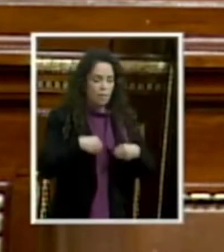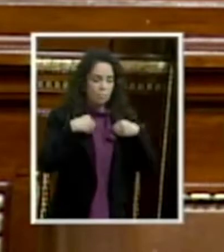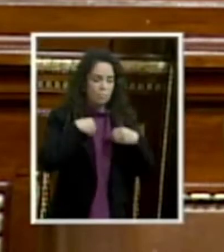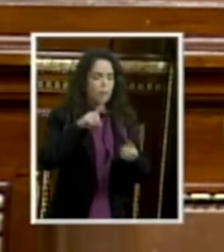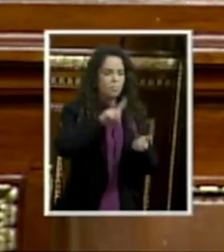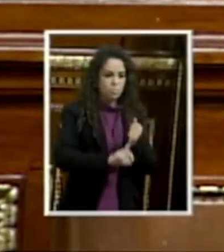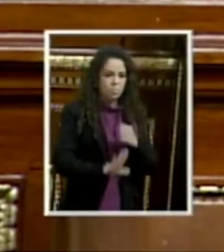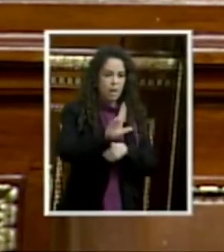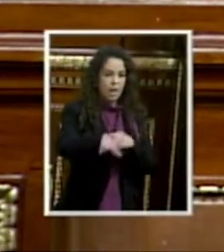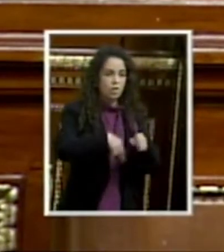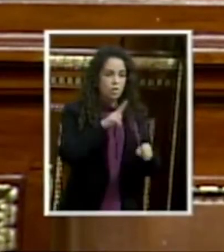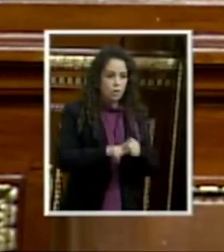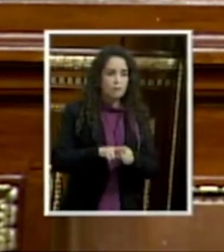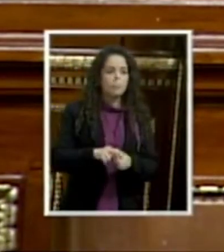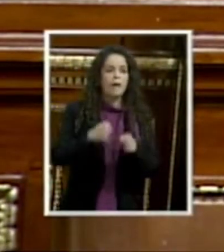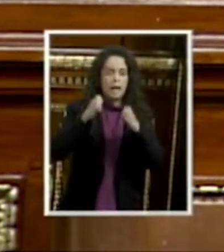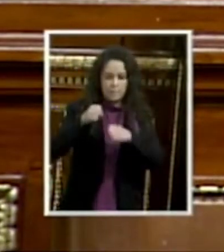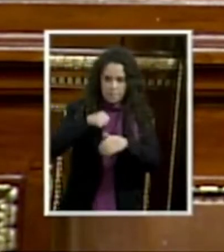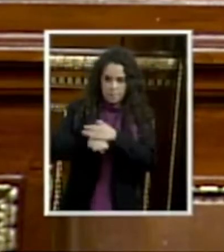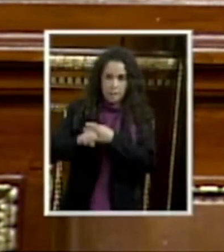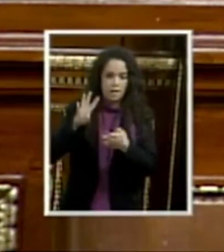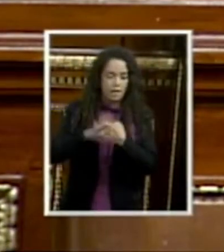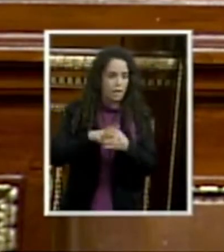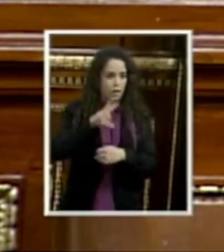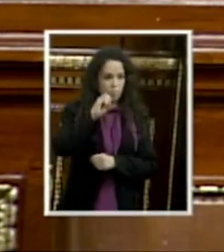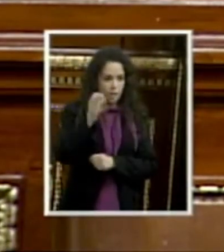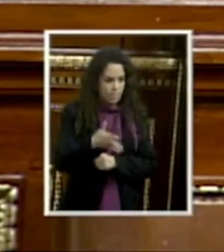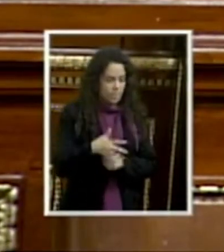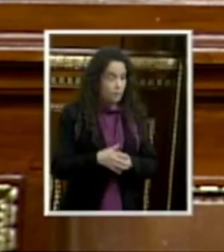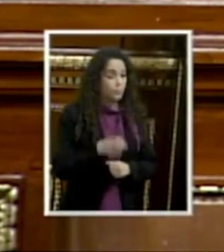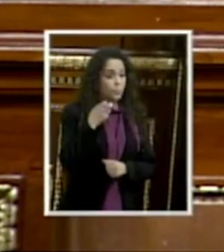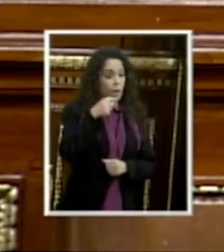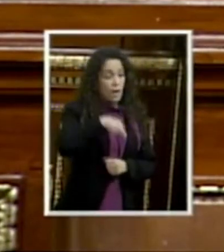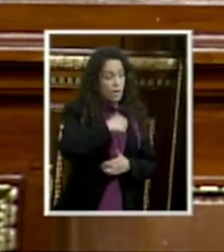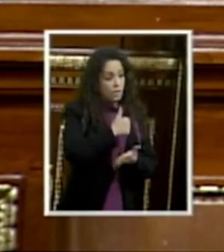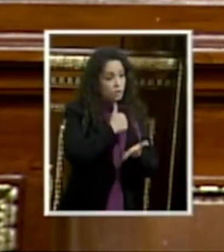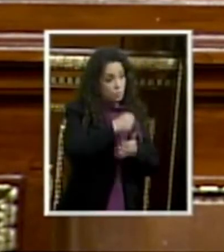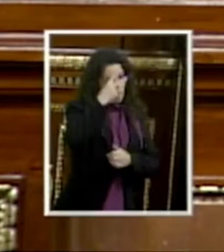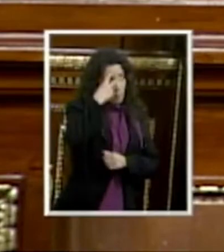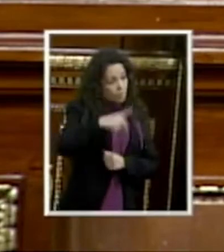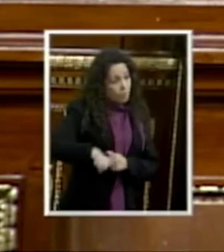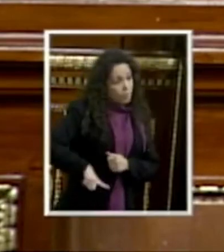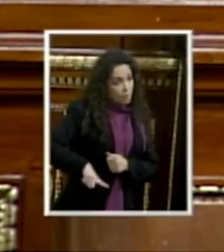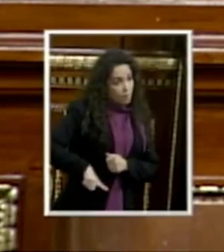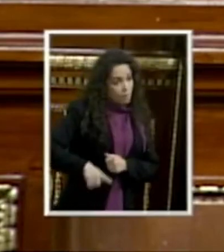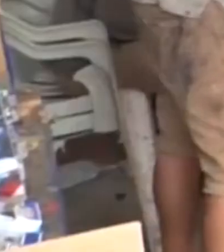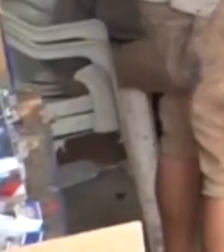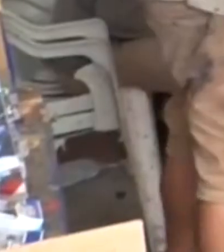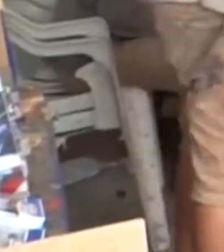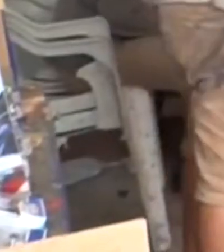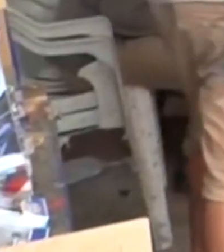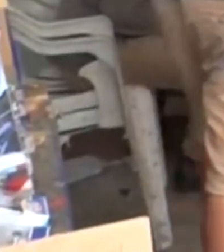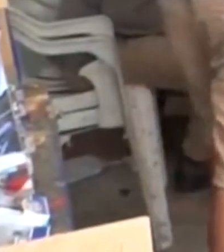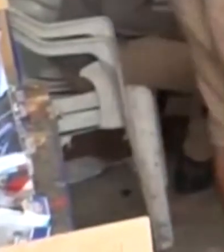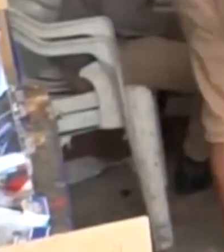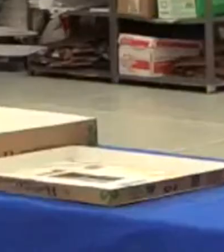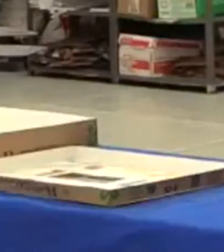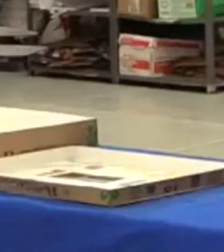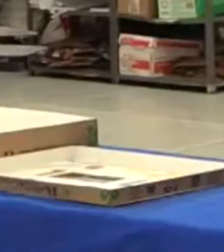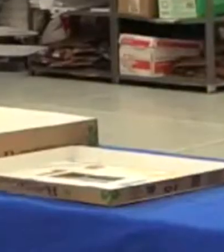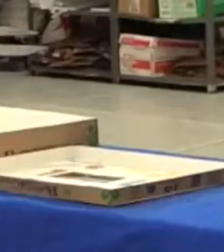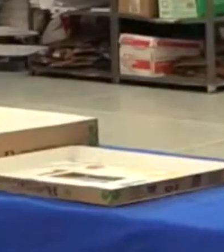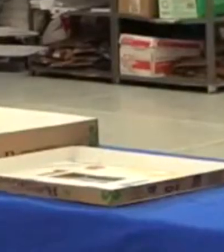Hernández del grupo parlamentario de morena dijo que el derecho al trabajo desempeña un papel medular en la vida de